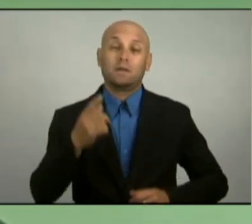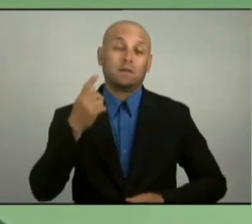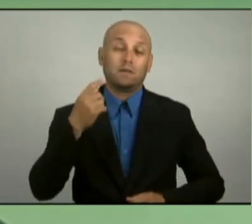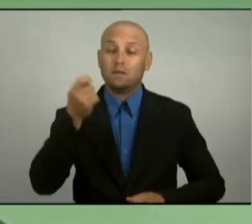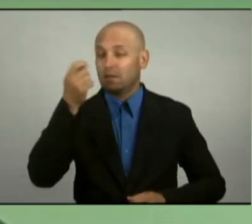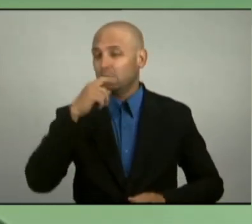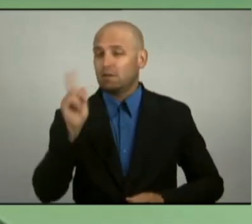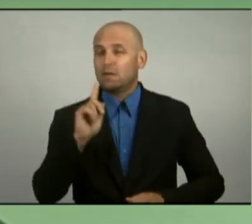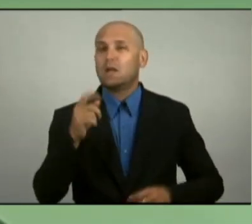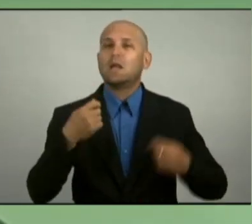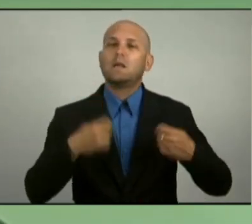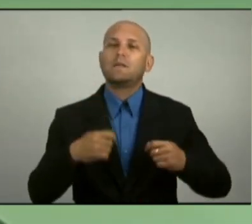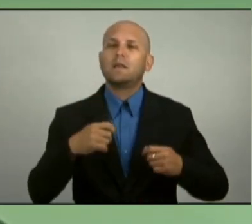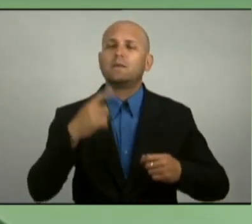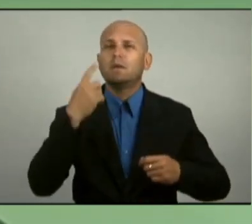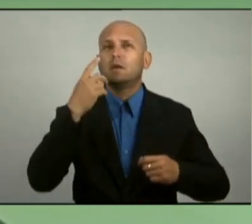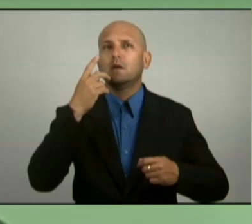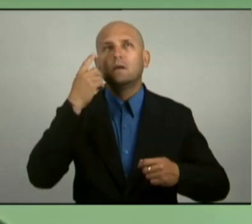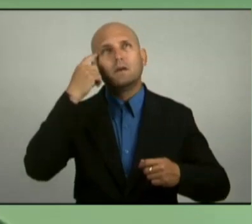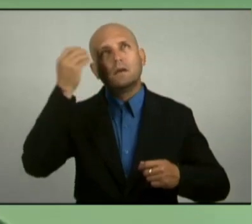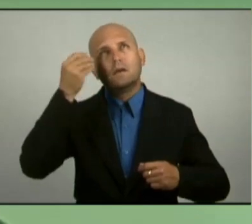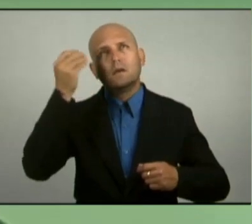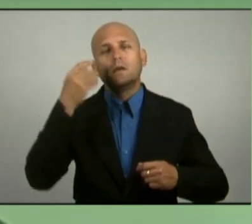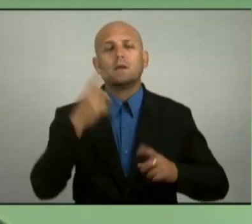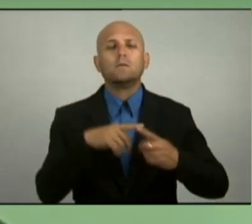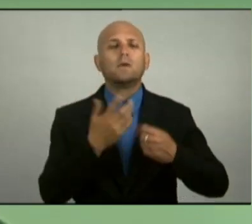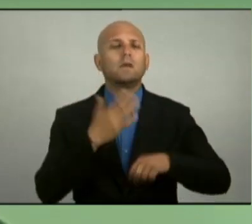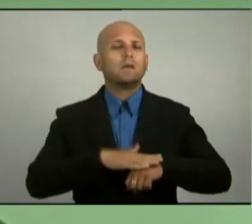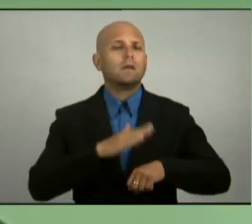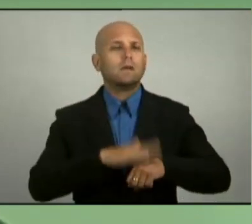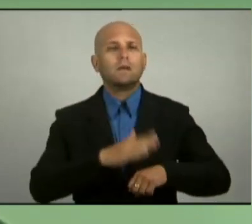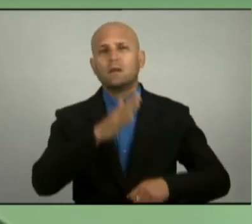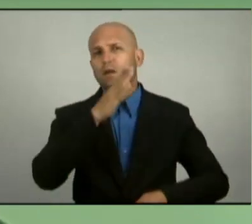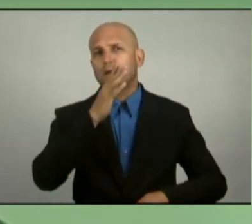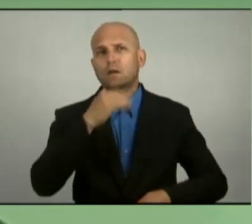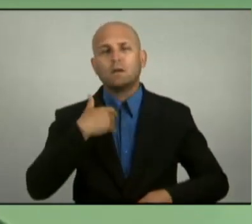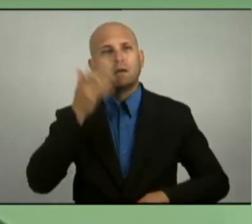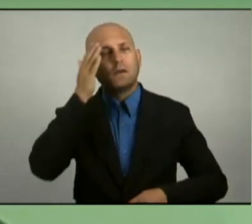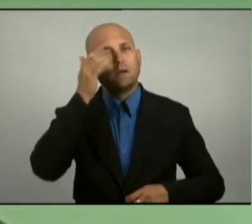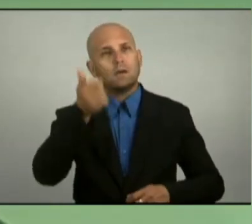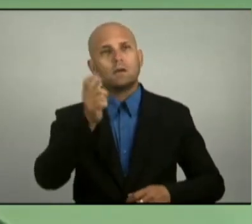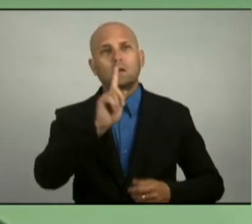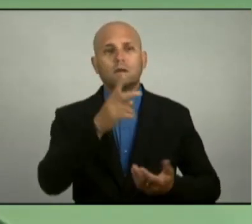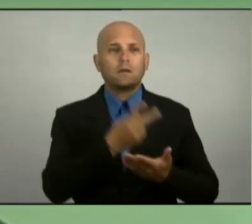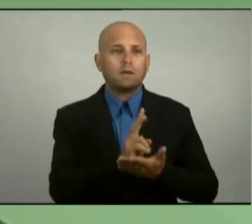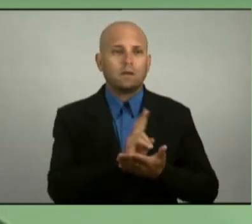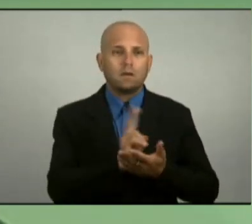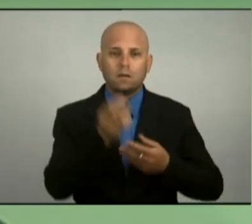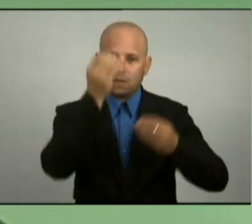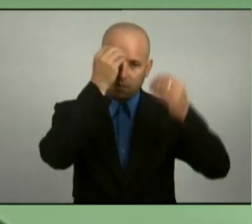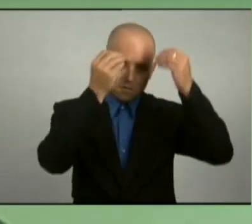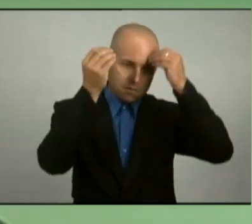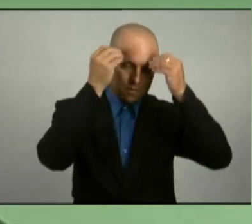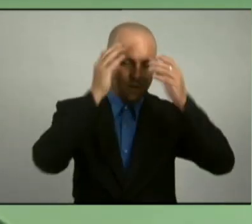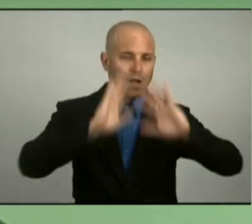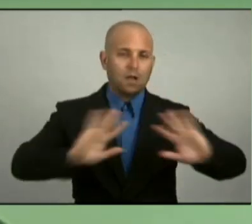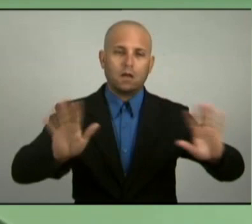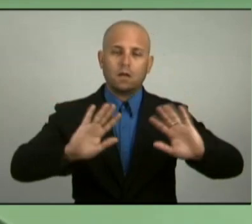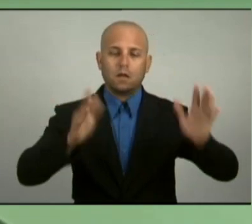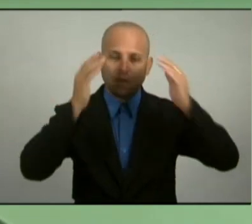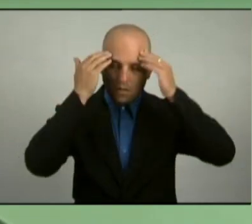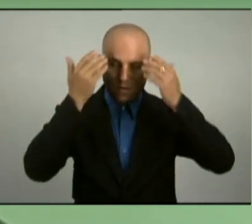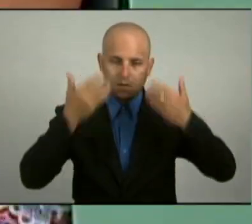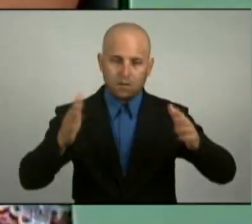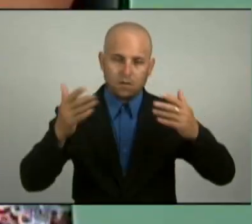dormir es Buscar la causa del insomnio Eh precisar Esto para entonces poder ubicar el tratamiento en función de esto